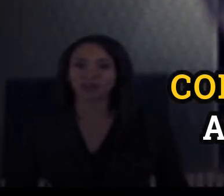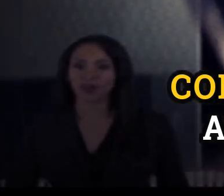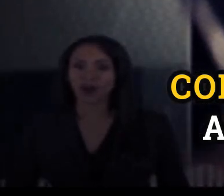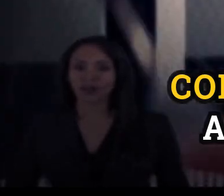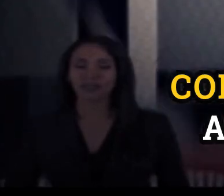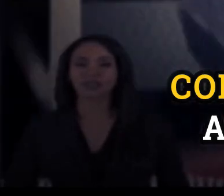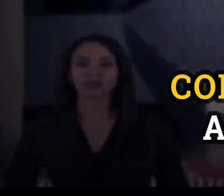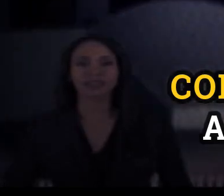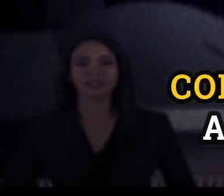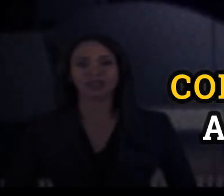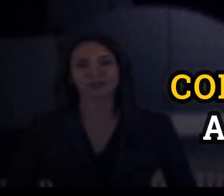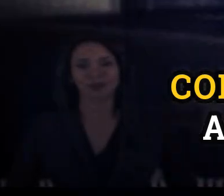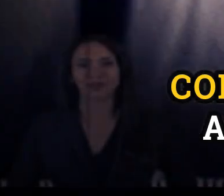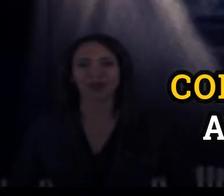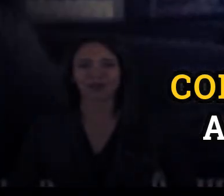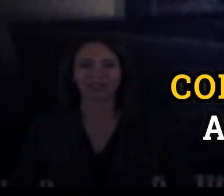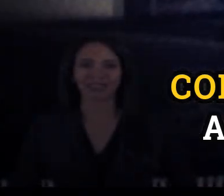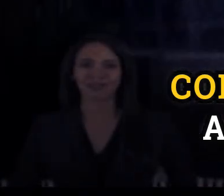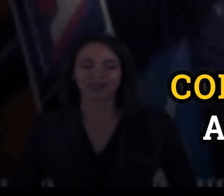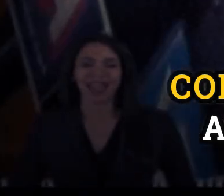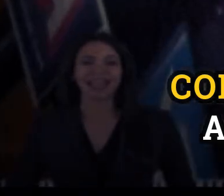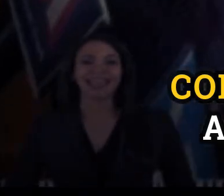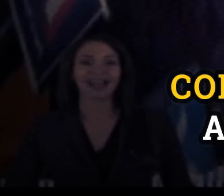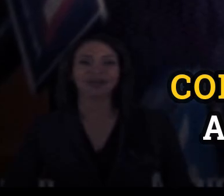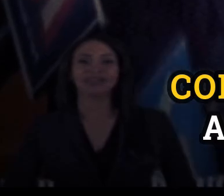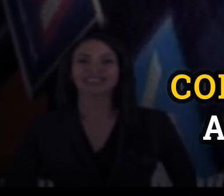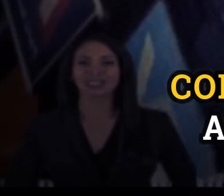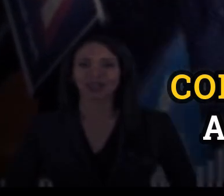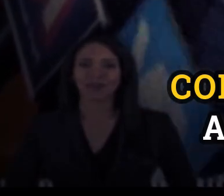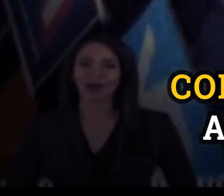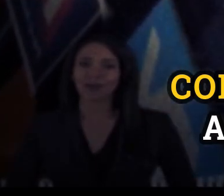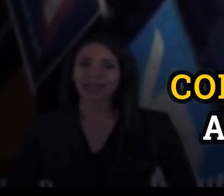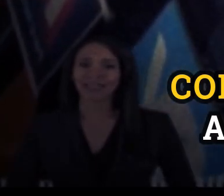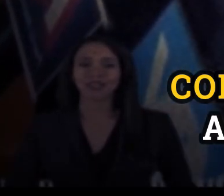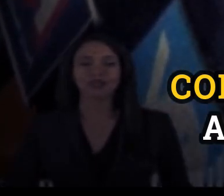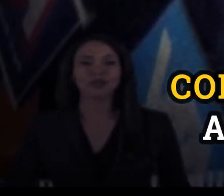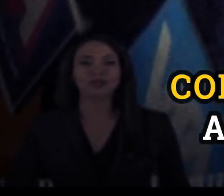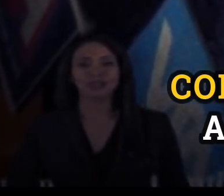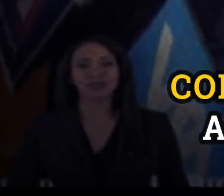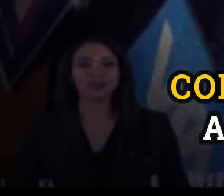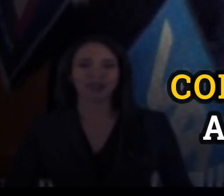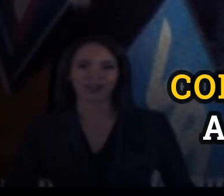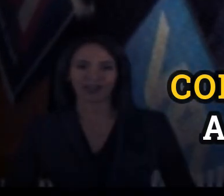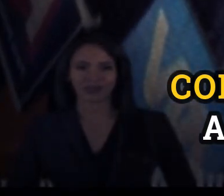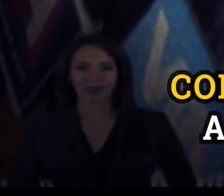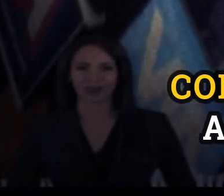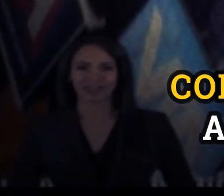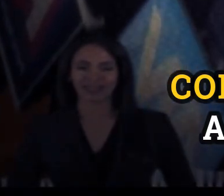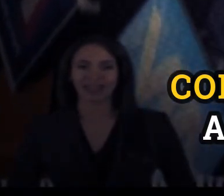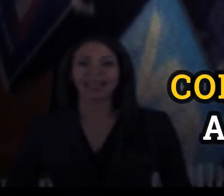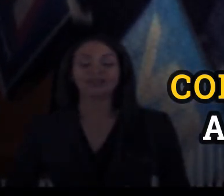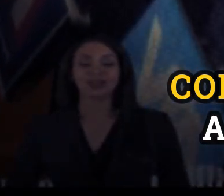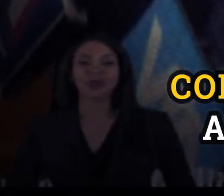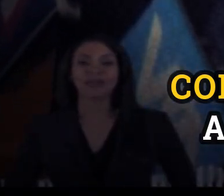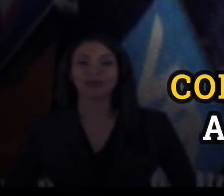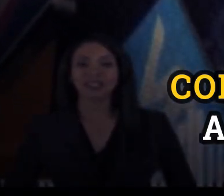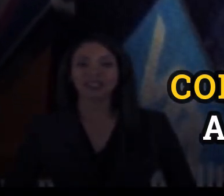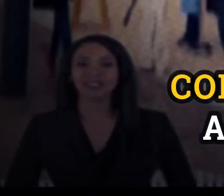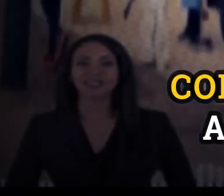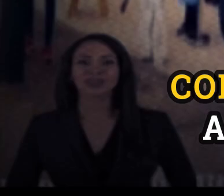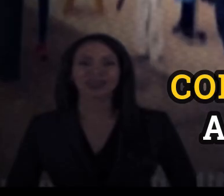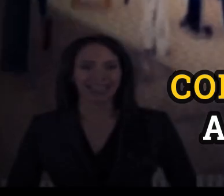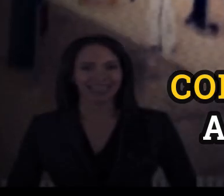busca y la respuesta que algunos les dan trabajando en ello pero si eso demora gracias por hacerme acordar si no lo presentamos en qué están ocupados